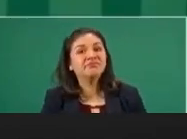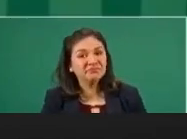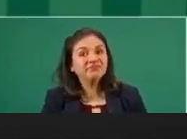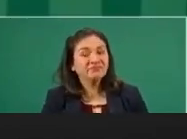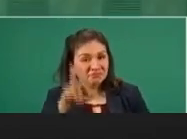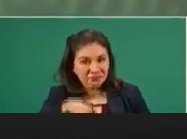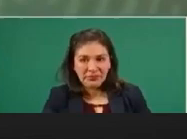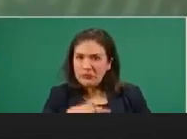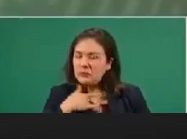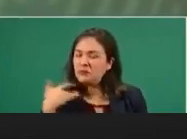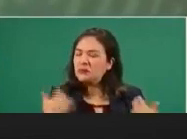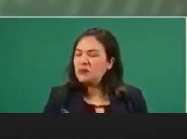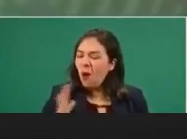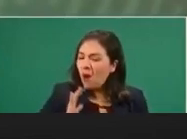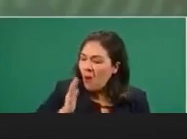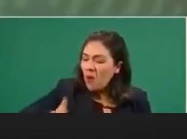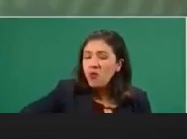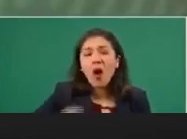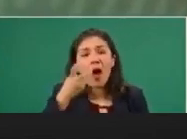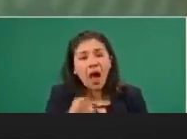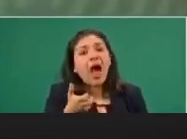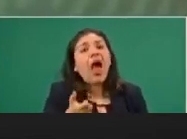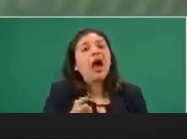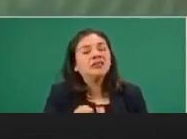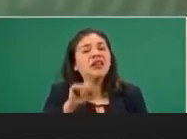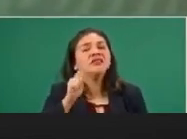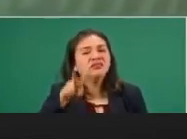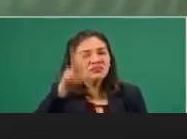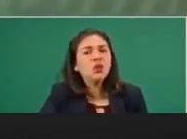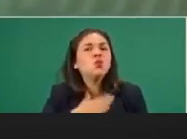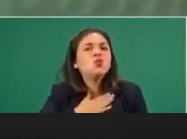mucho muy orgulloso, porque eso es la democracia.